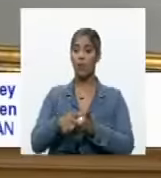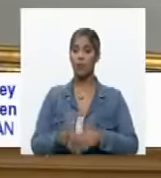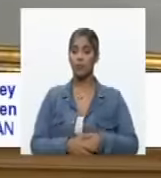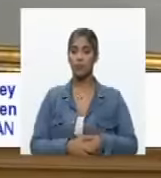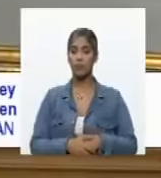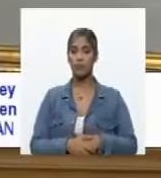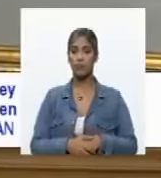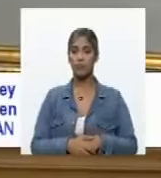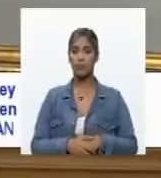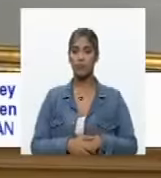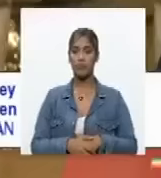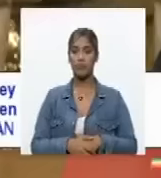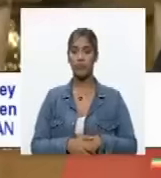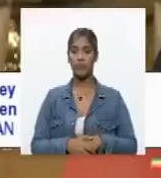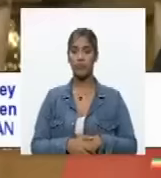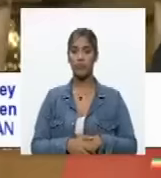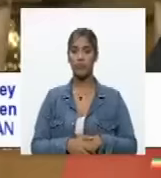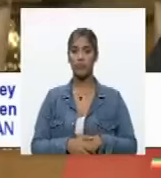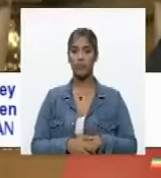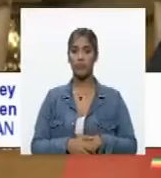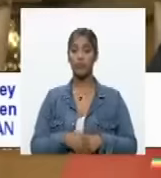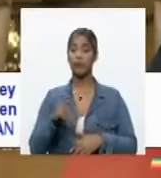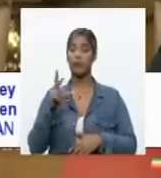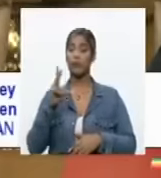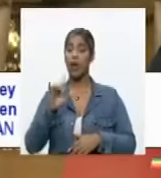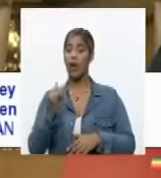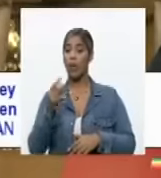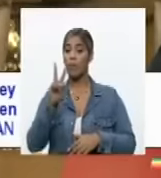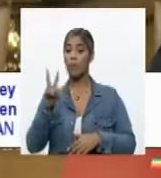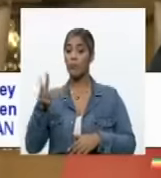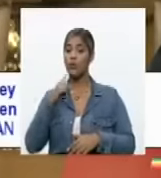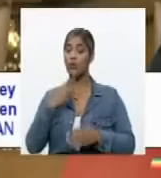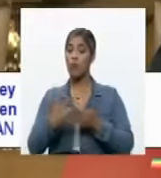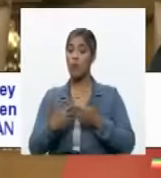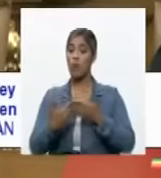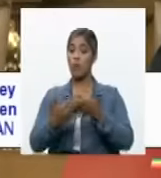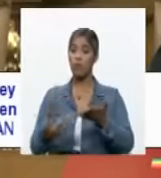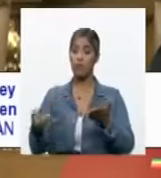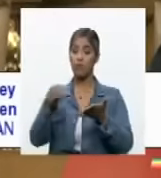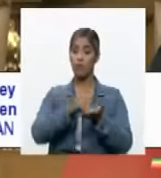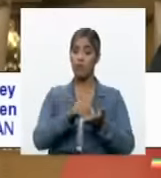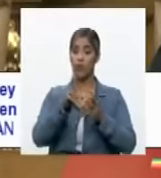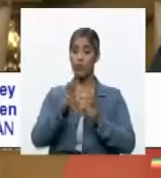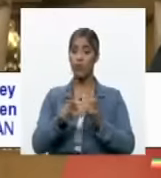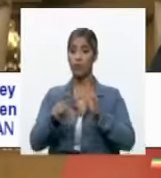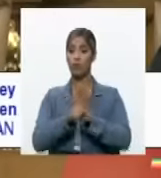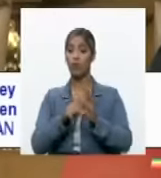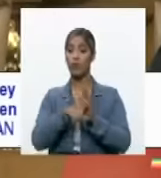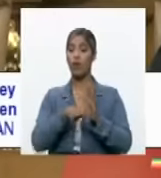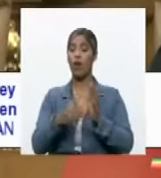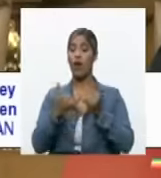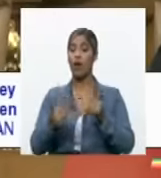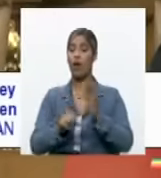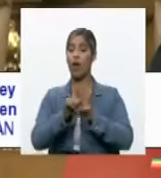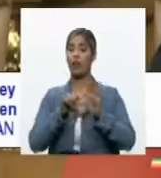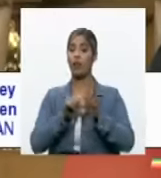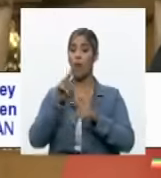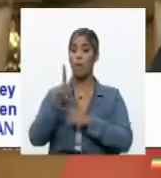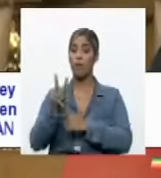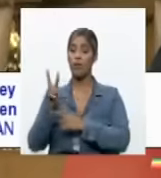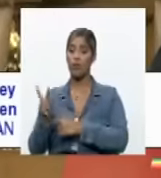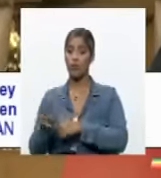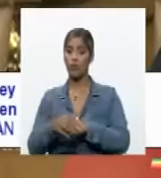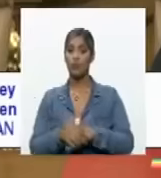Aprobado el artículo 21. Siguiente. Vigésimo segundo. Se propone aprobar la incorporación de un nuevo epígrafe, el cual pasa a ser el epígrafe del artículo